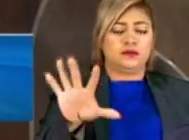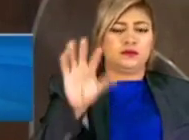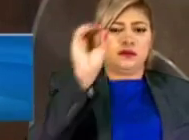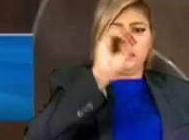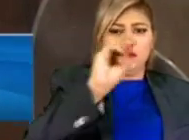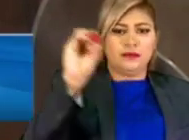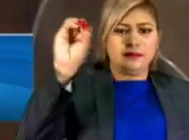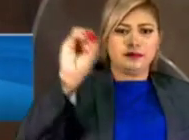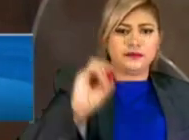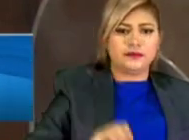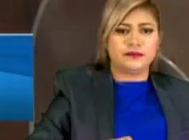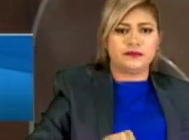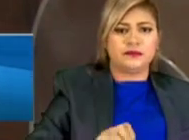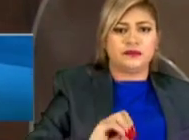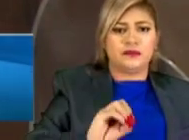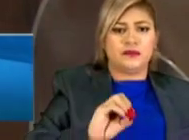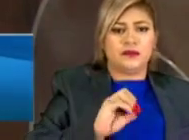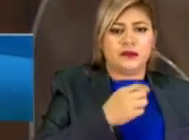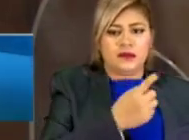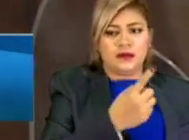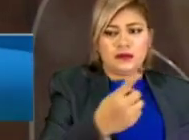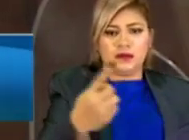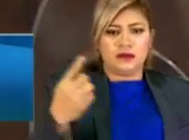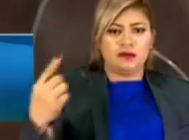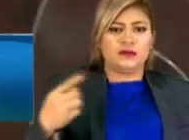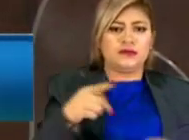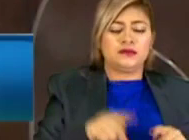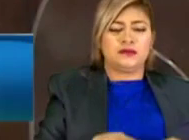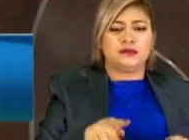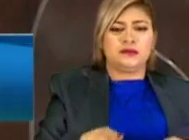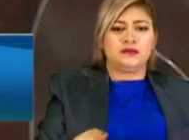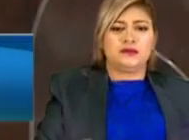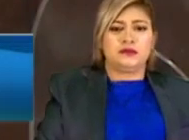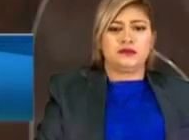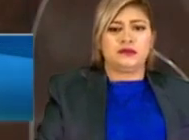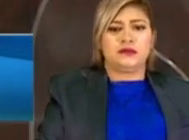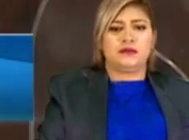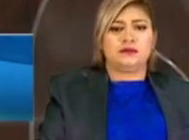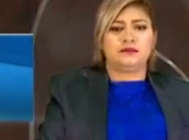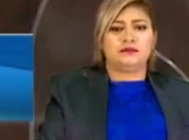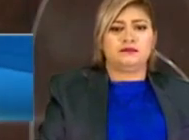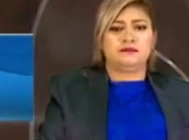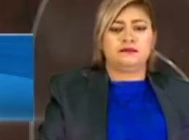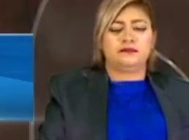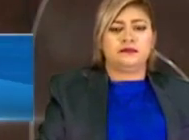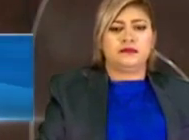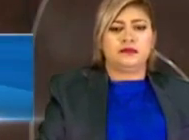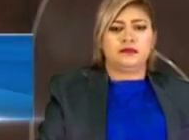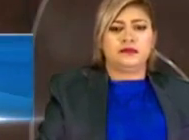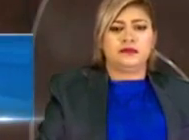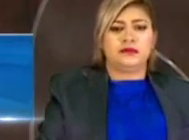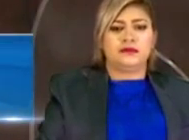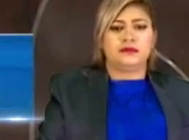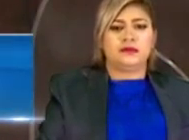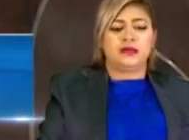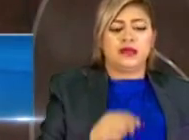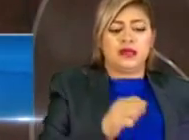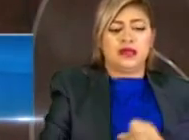11.5% por cada 100.000 habitantes, tomando como base el censo del